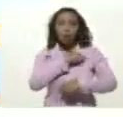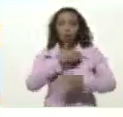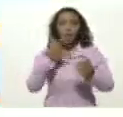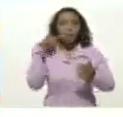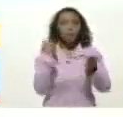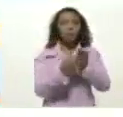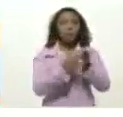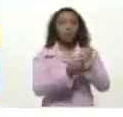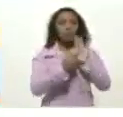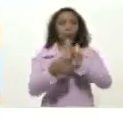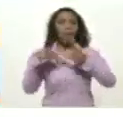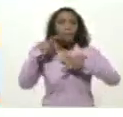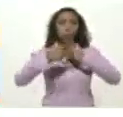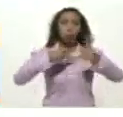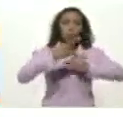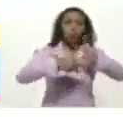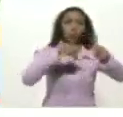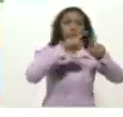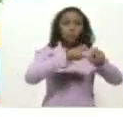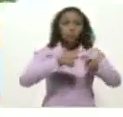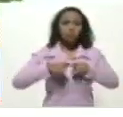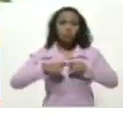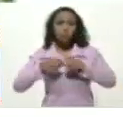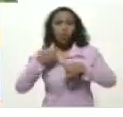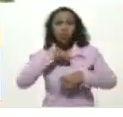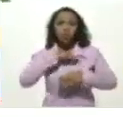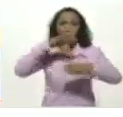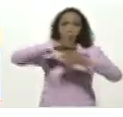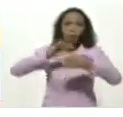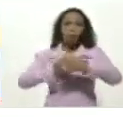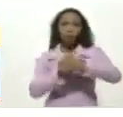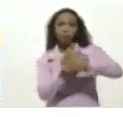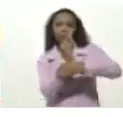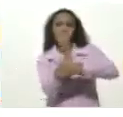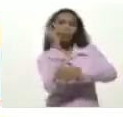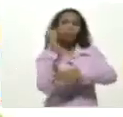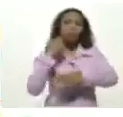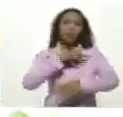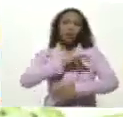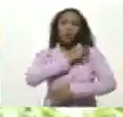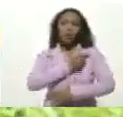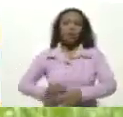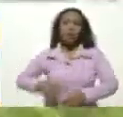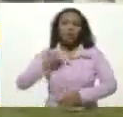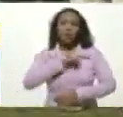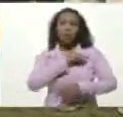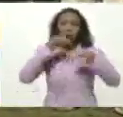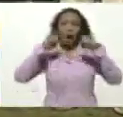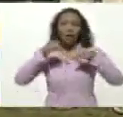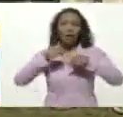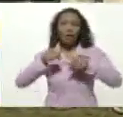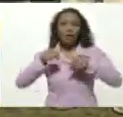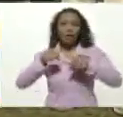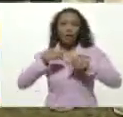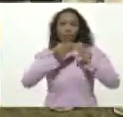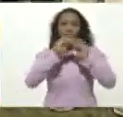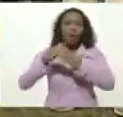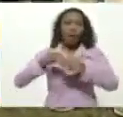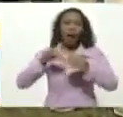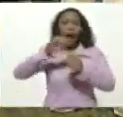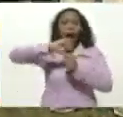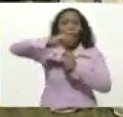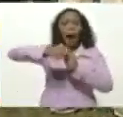patios productivos lo que estamos sembrando, cosechando, señor presidente. Nosotros estamos cosechando cambur,